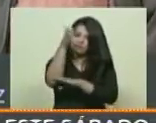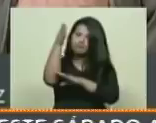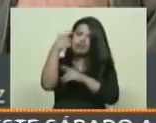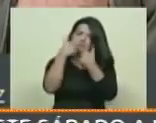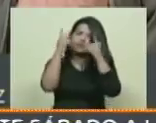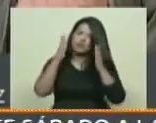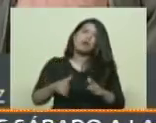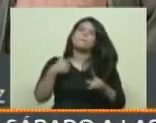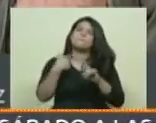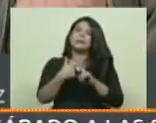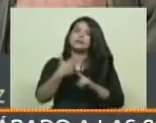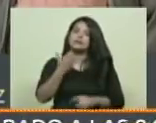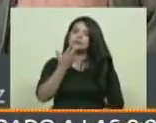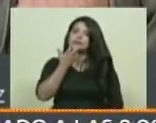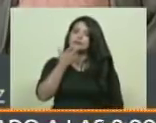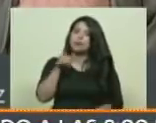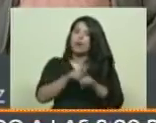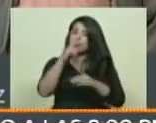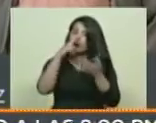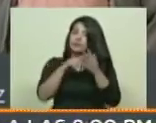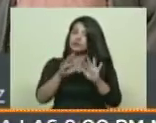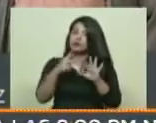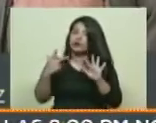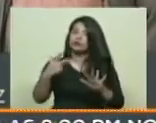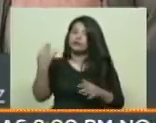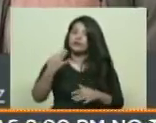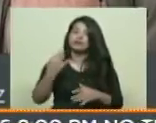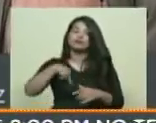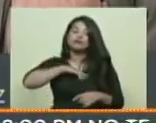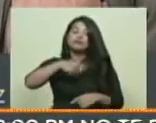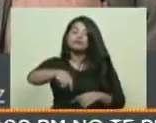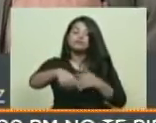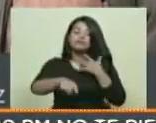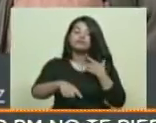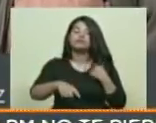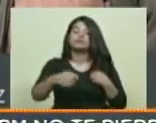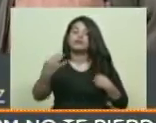libertadores y sea el 2018 que recibiremos en los próximos